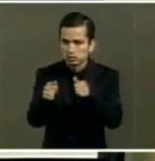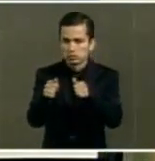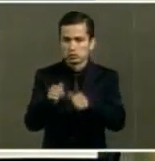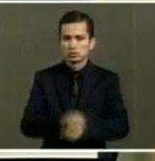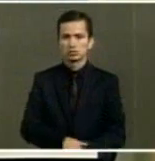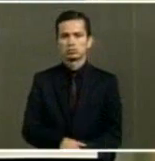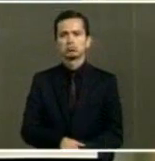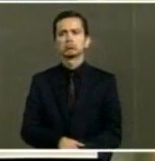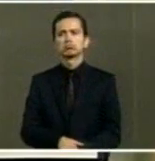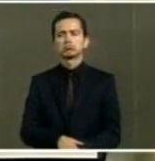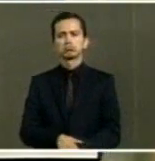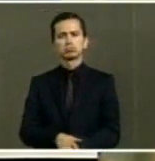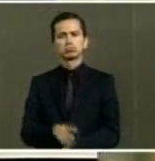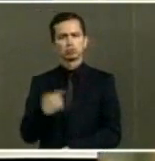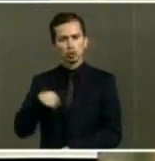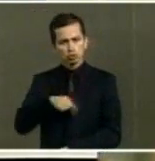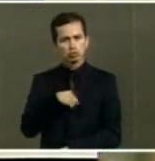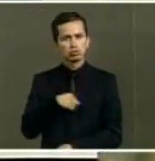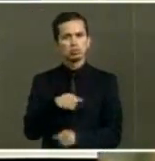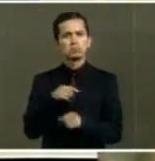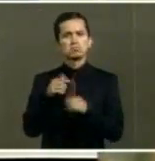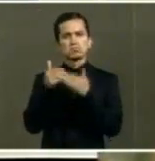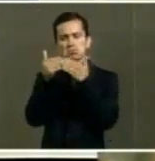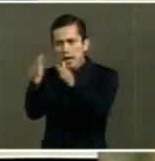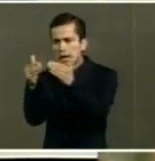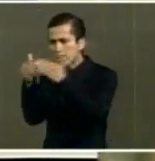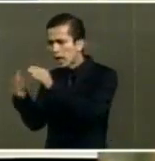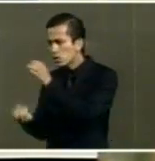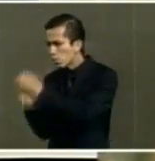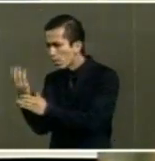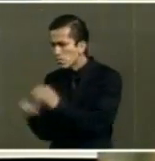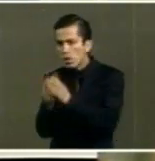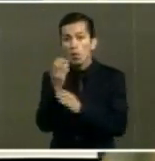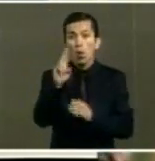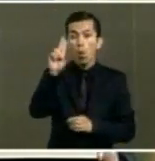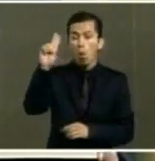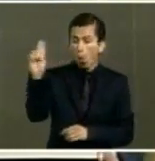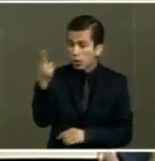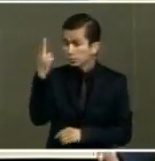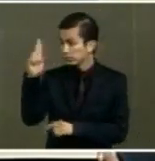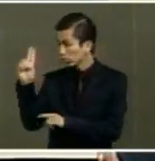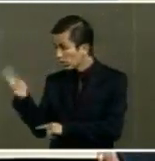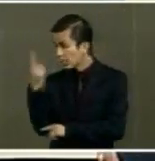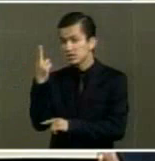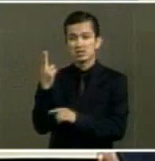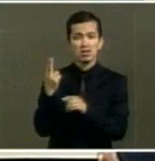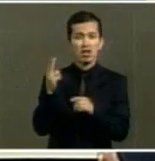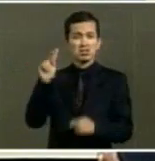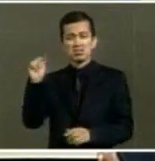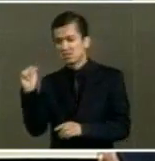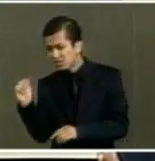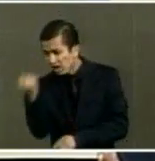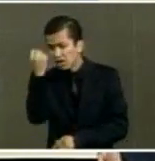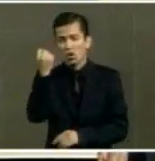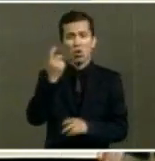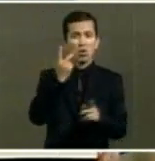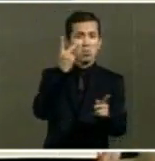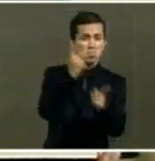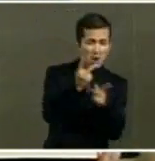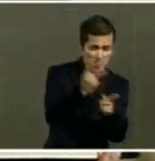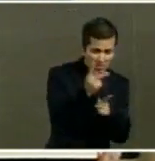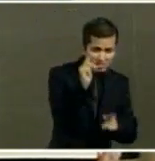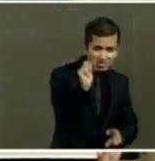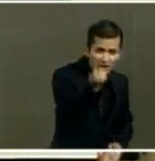Hemos abierto el mayor número de universidades e institutos tecnológicos y el mayor número de bachilleratos técnicos en la historia del